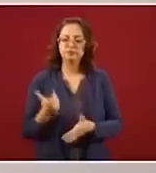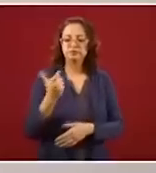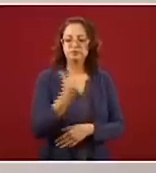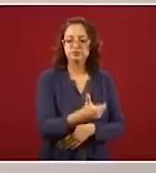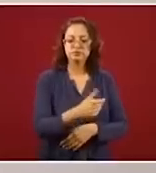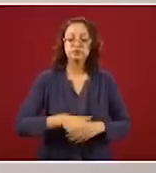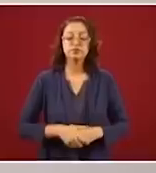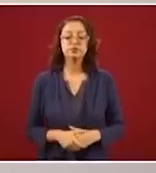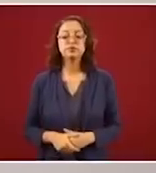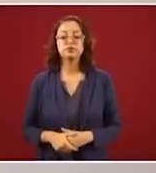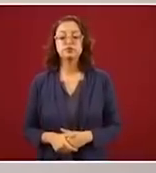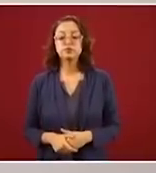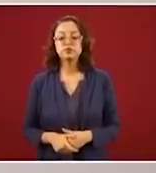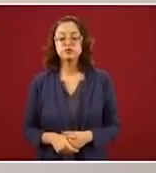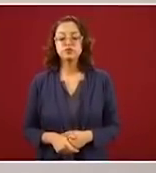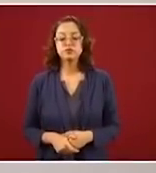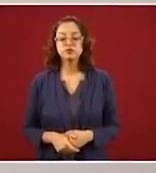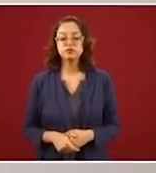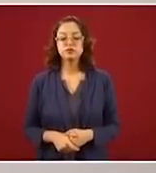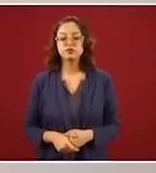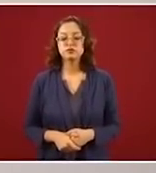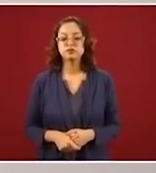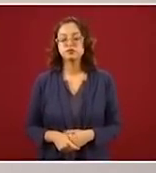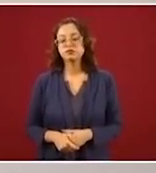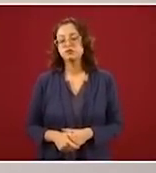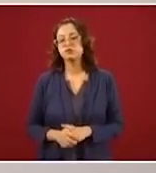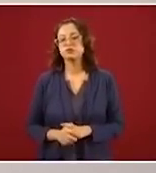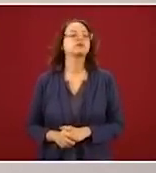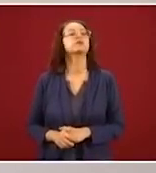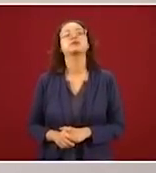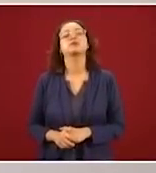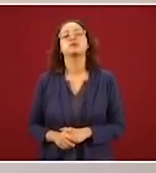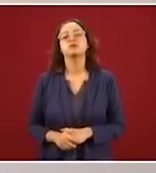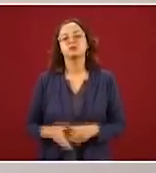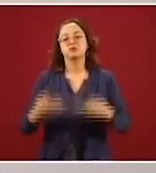Nada de ir a medirles.